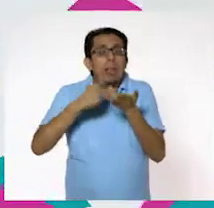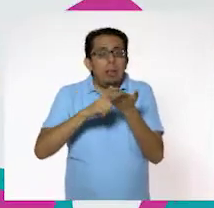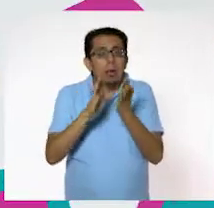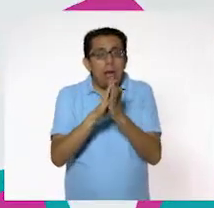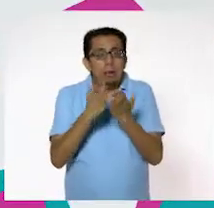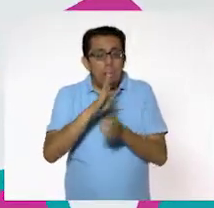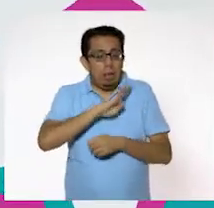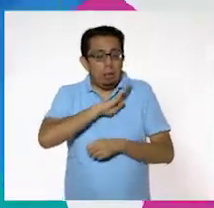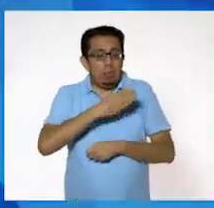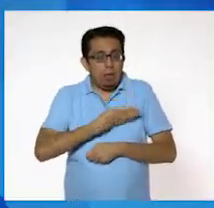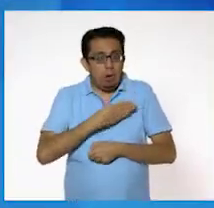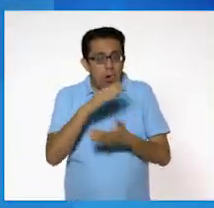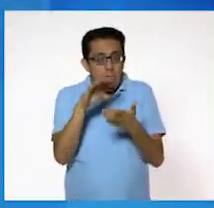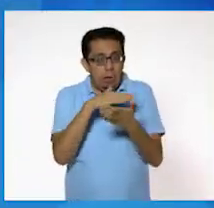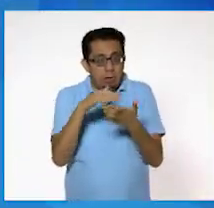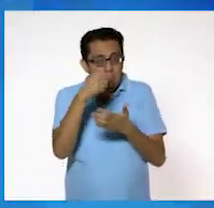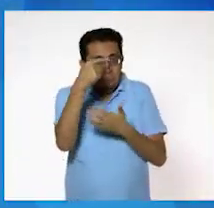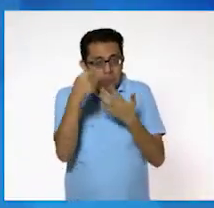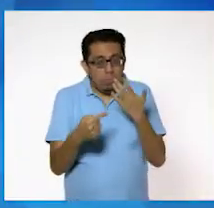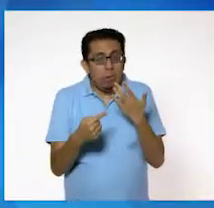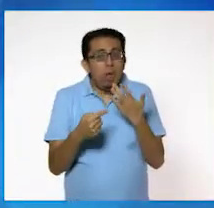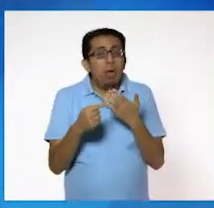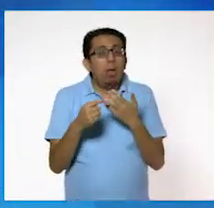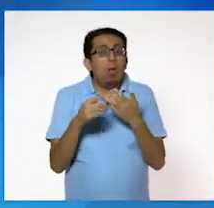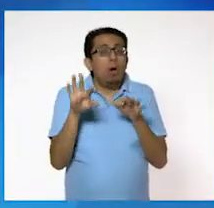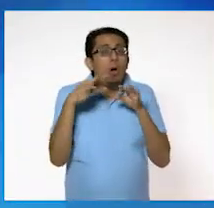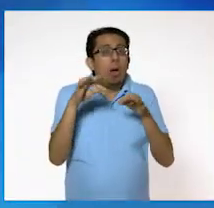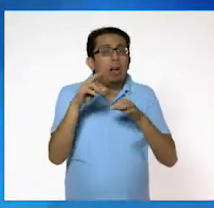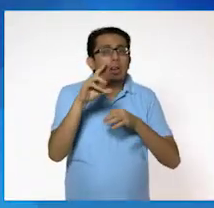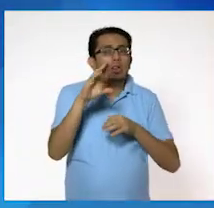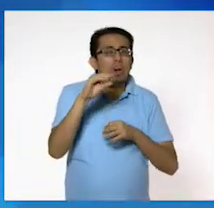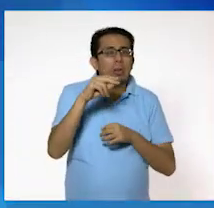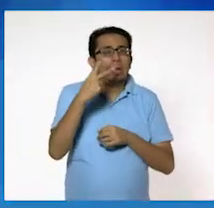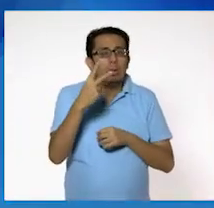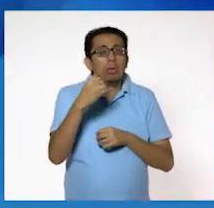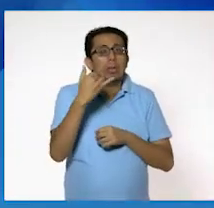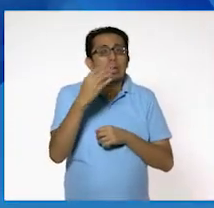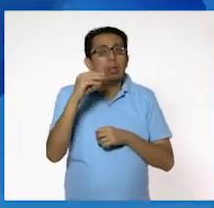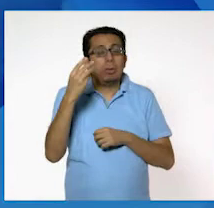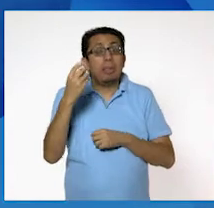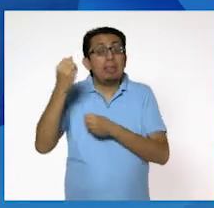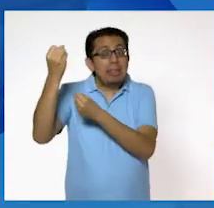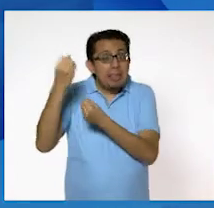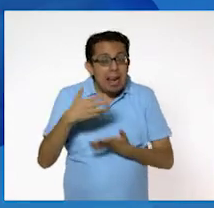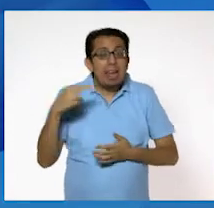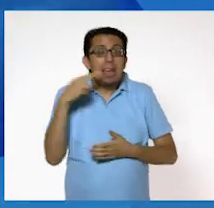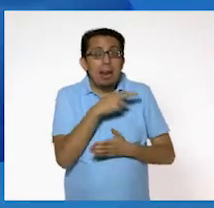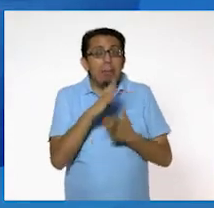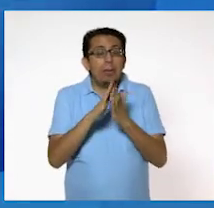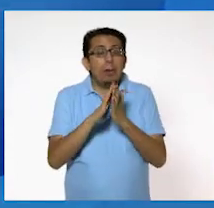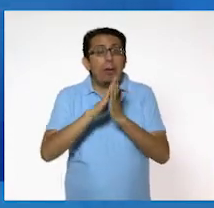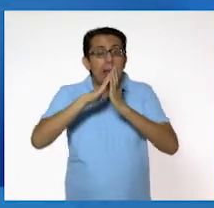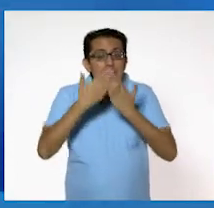español Lecturas en las páginas 92 y 93. Vayan por él y localicen las